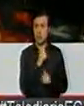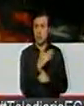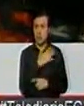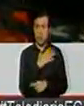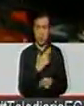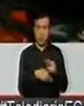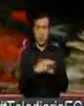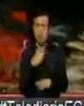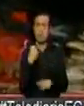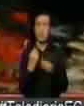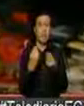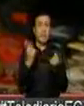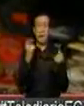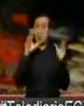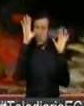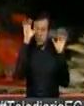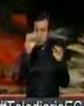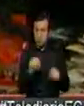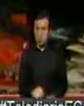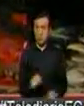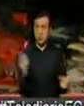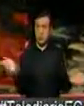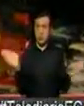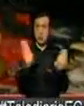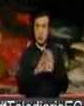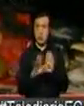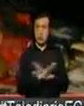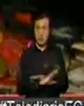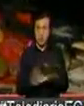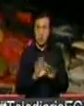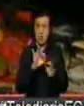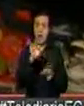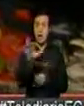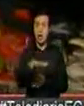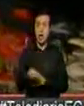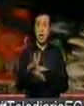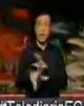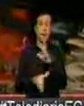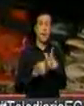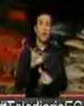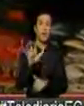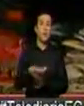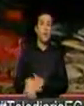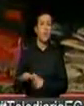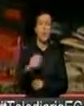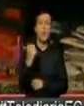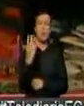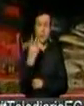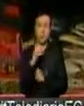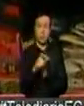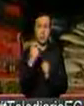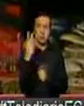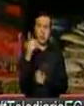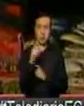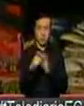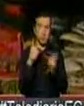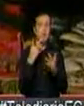negocio, enseguida cerré arriba en la Plaza del Carbón, había saqueo. ¿Cuatro delincuentes, dice usted?